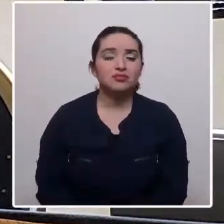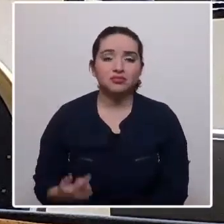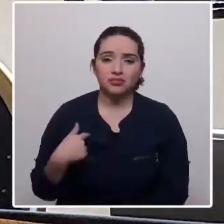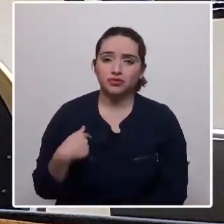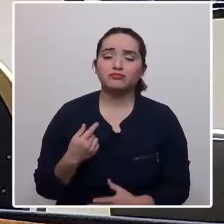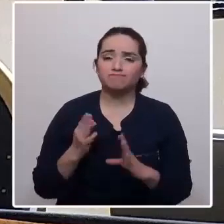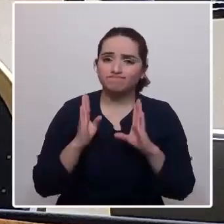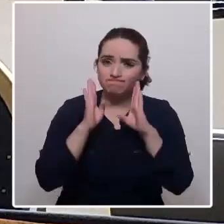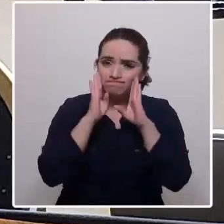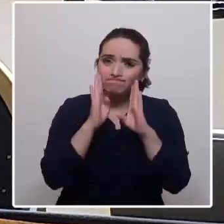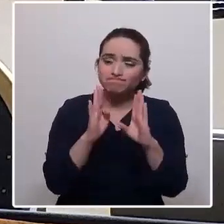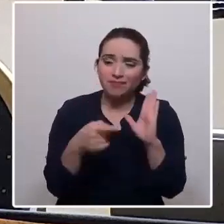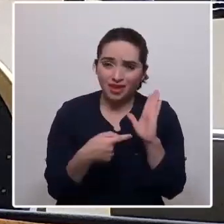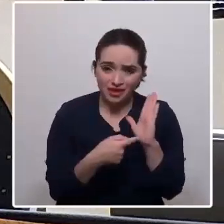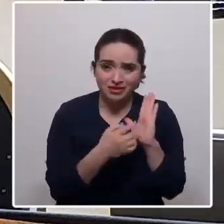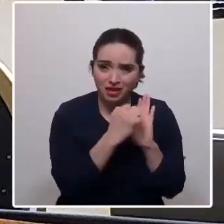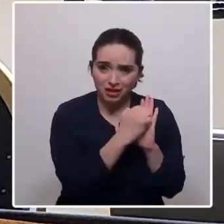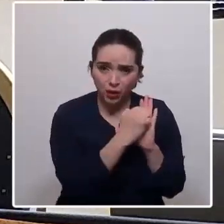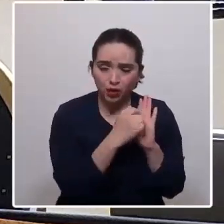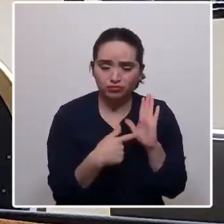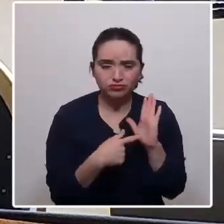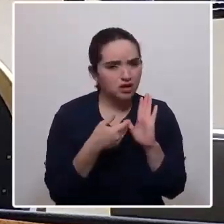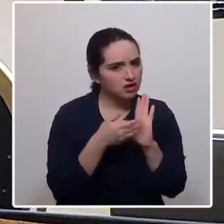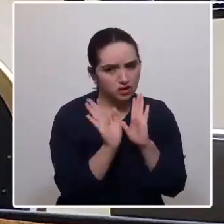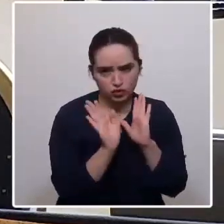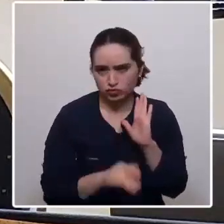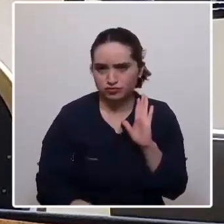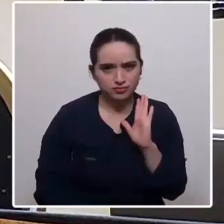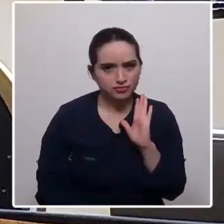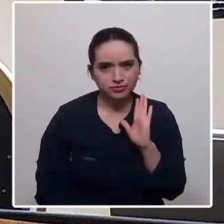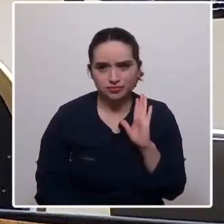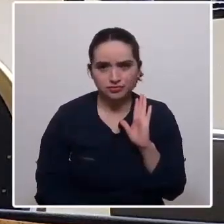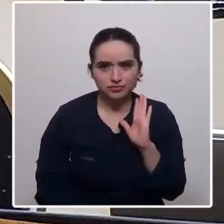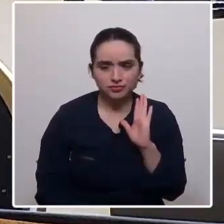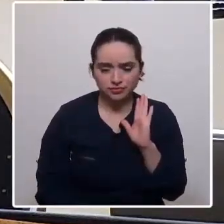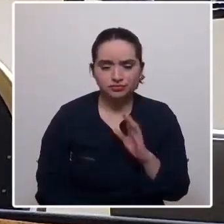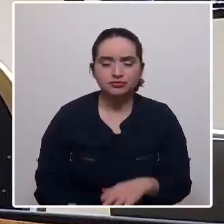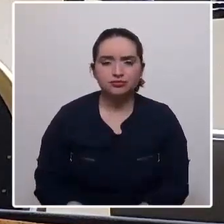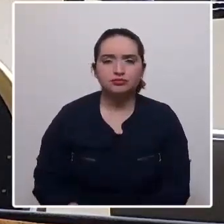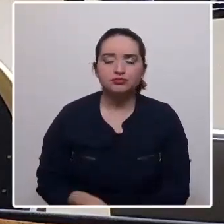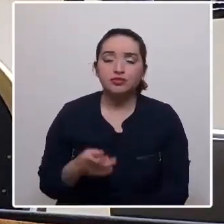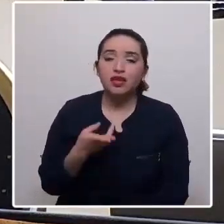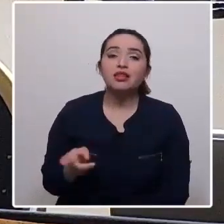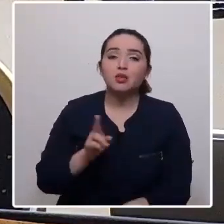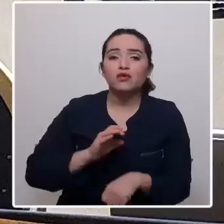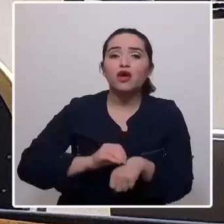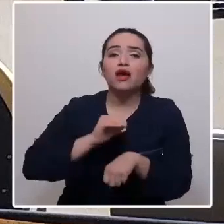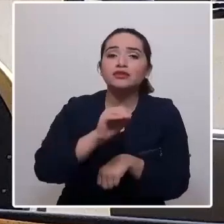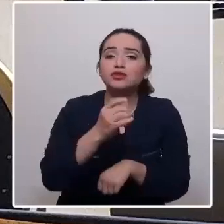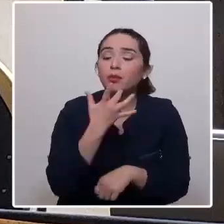voy a rechazar este artículo porque nuevamente reitero, no están